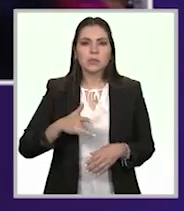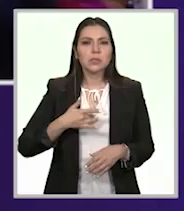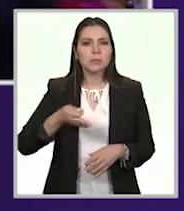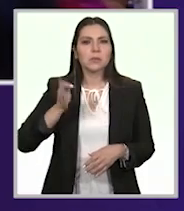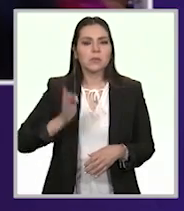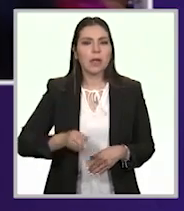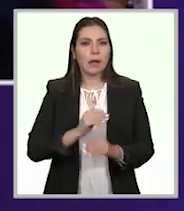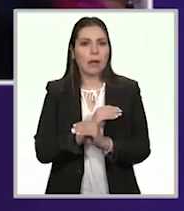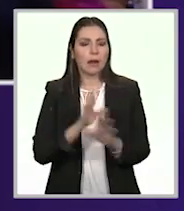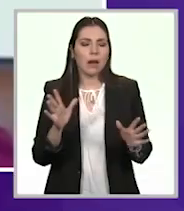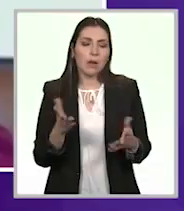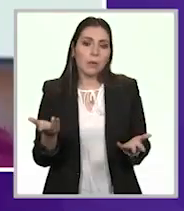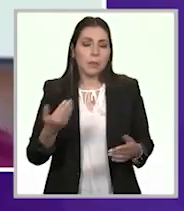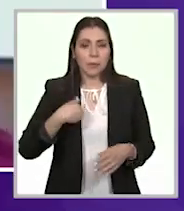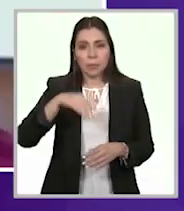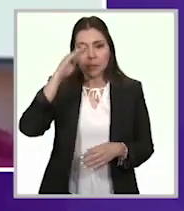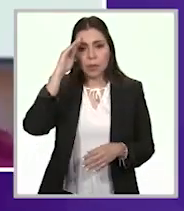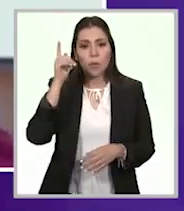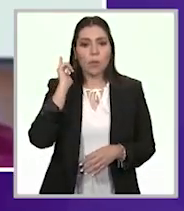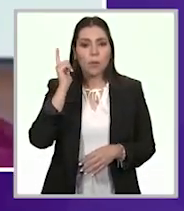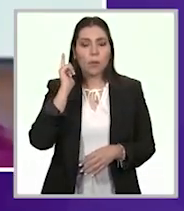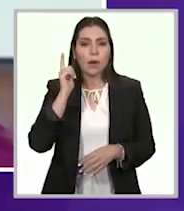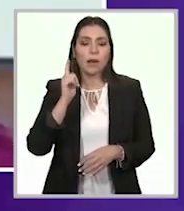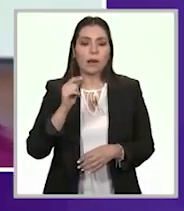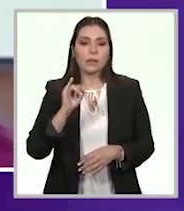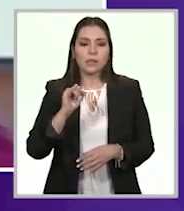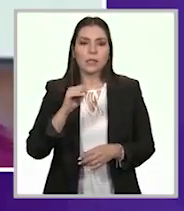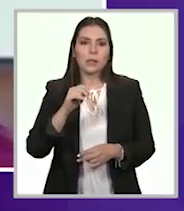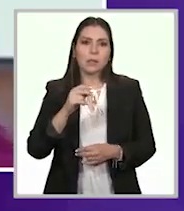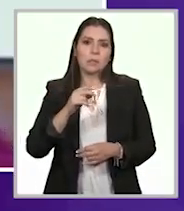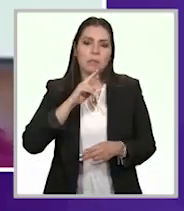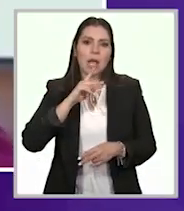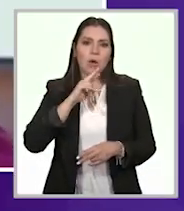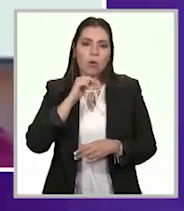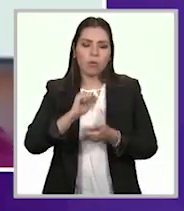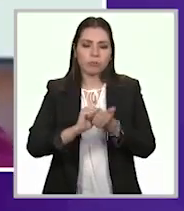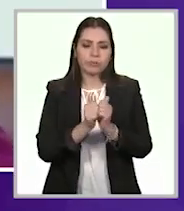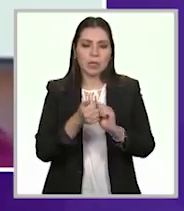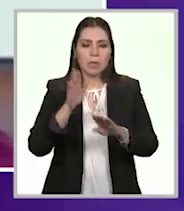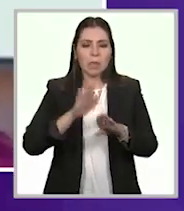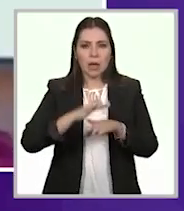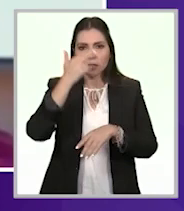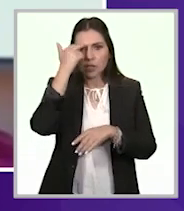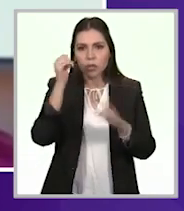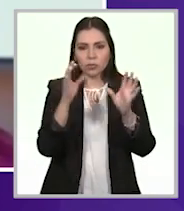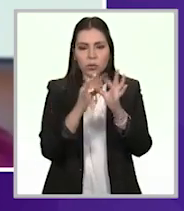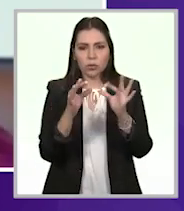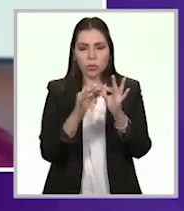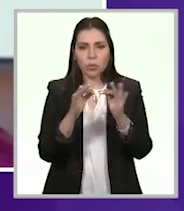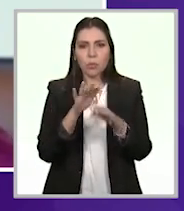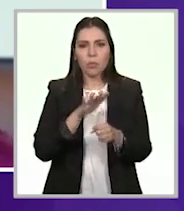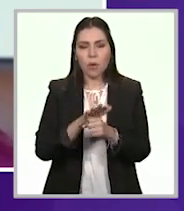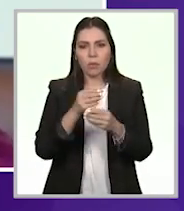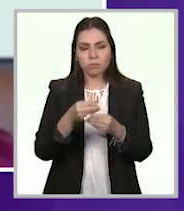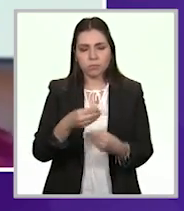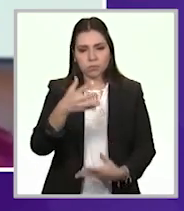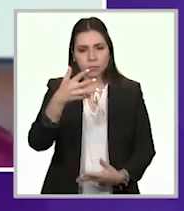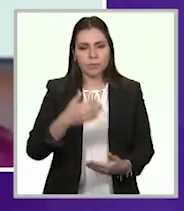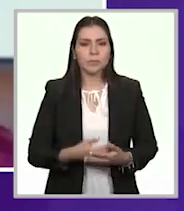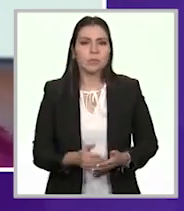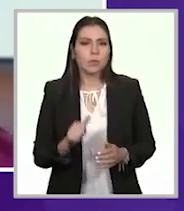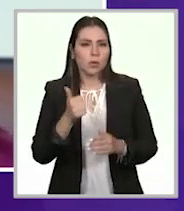ellos. Entonces, yo esperaría que sí se genere una mayor calidad argumentativa. La